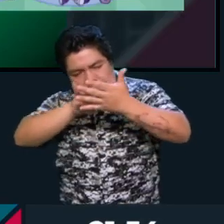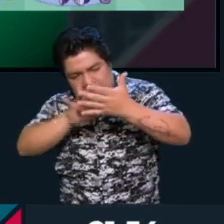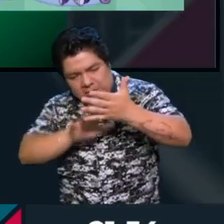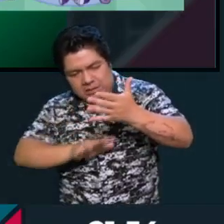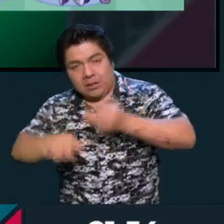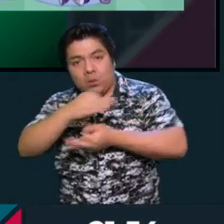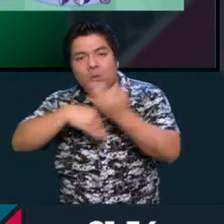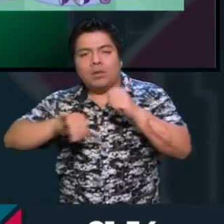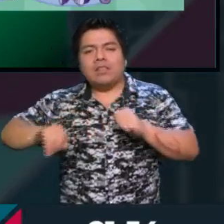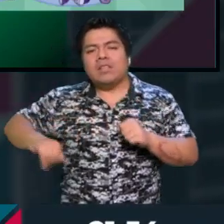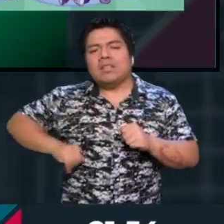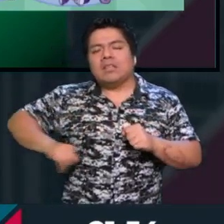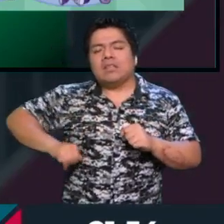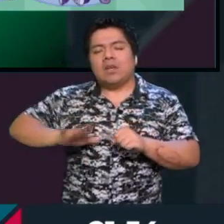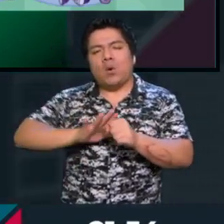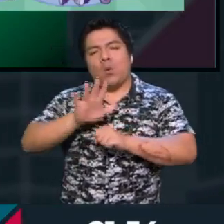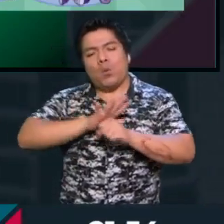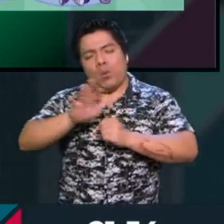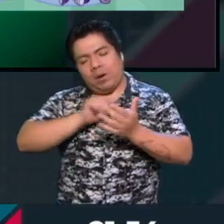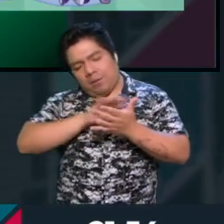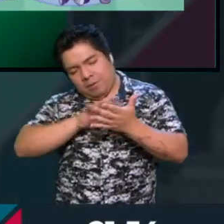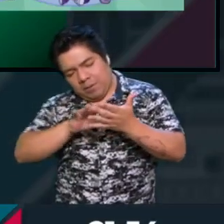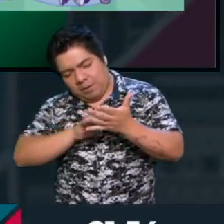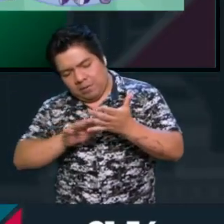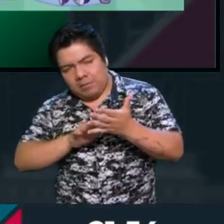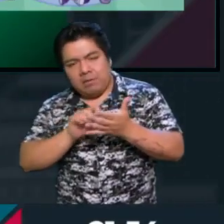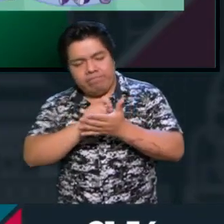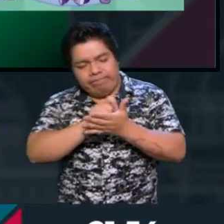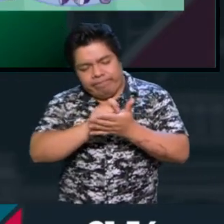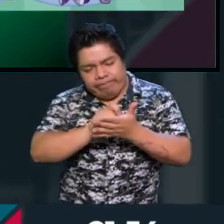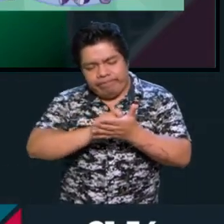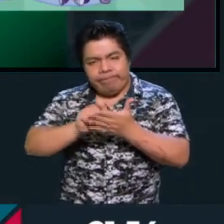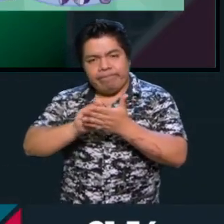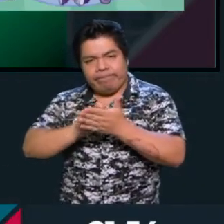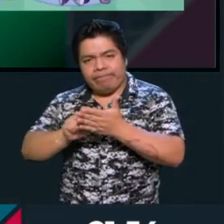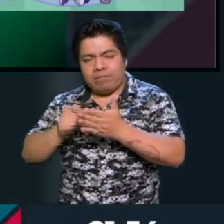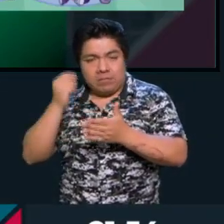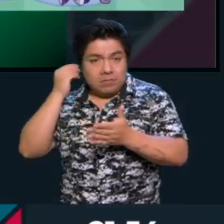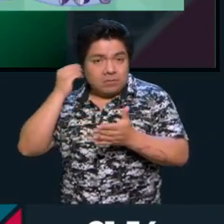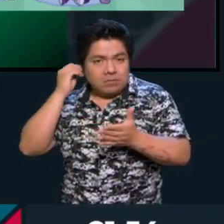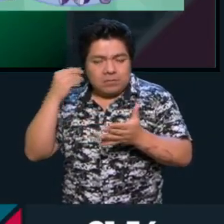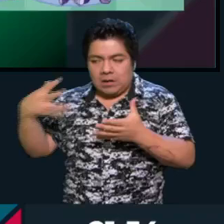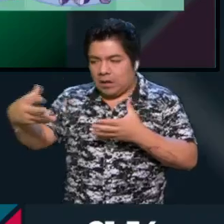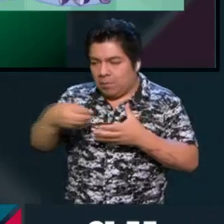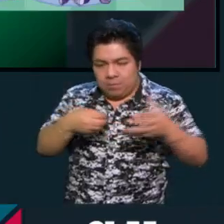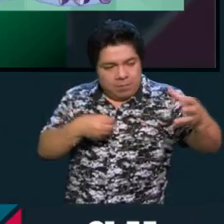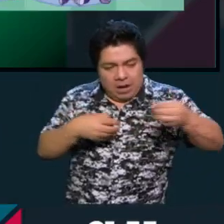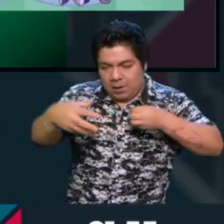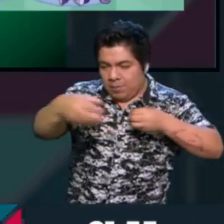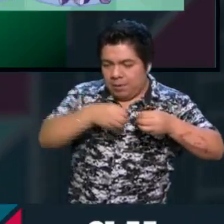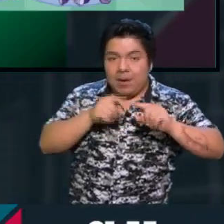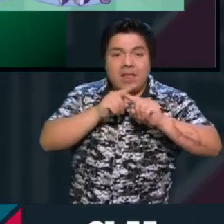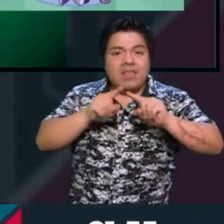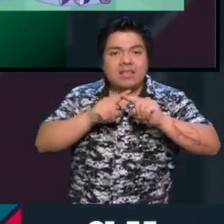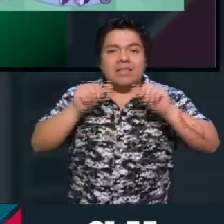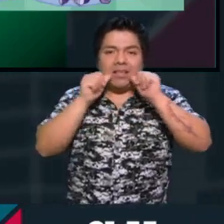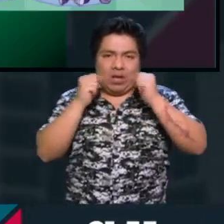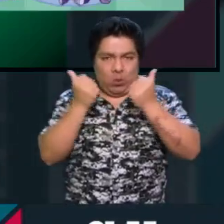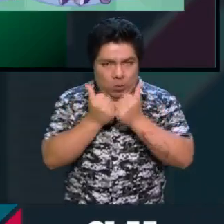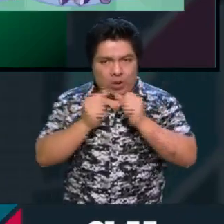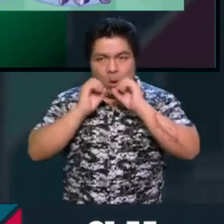es resultado de la redacción en donde se conjuntan diferentes